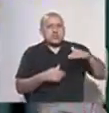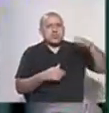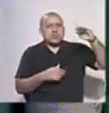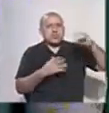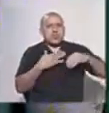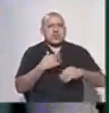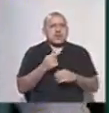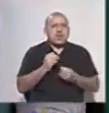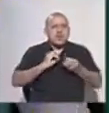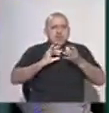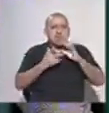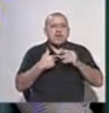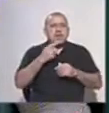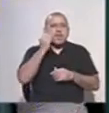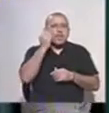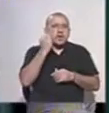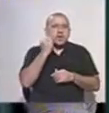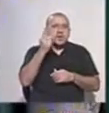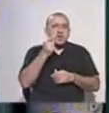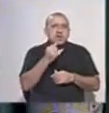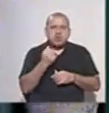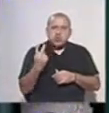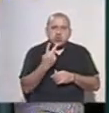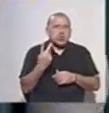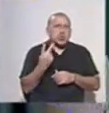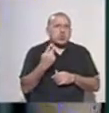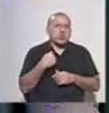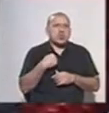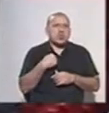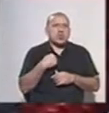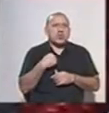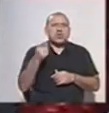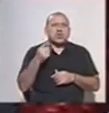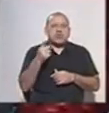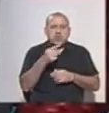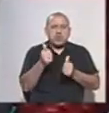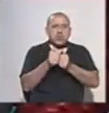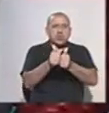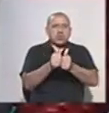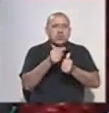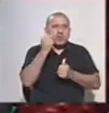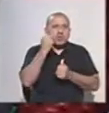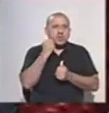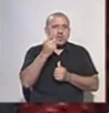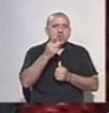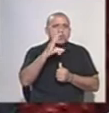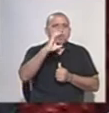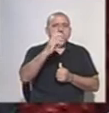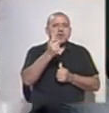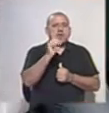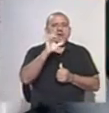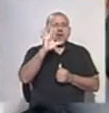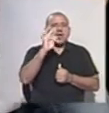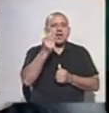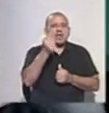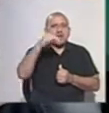mundo. Brasil, a nosotros dos nos tuvimos, yo qué sé. Hicieron viaje a Brasil juntos. Un año entero escuchando el disco de Caetano, aquel que se llamaba Circulado.